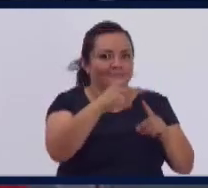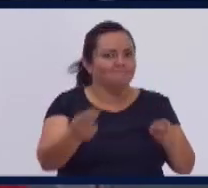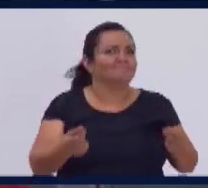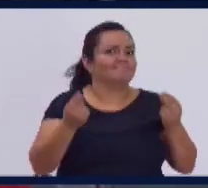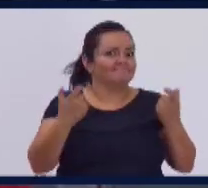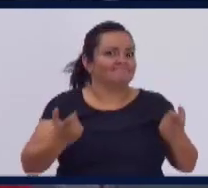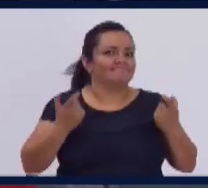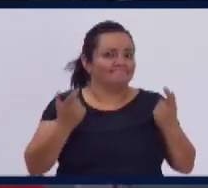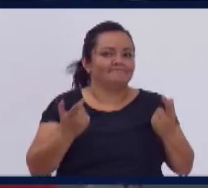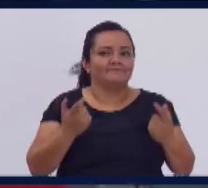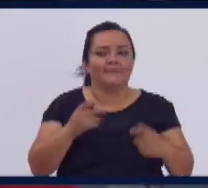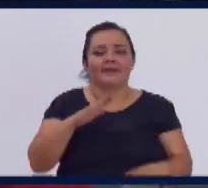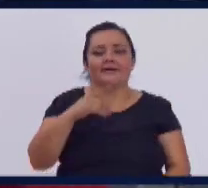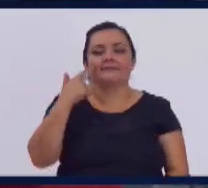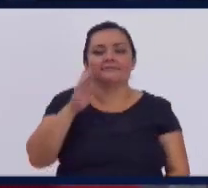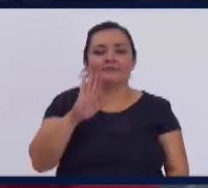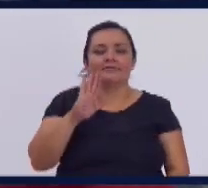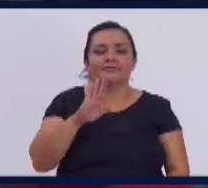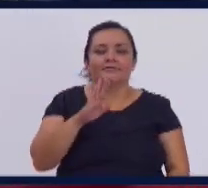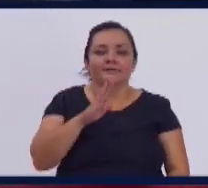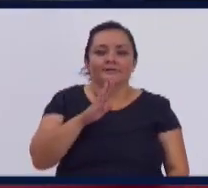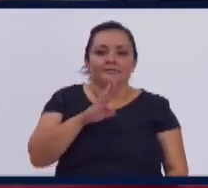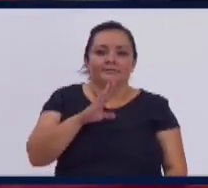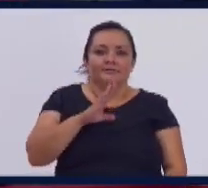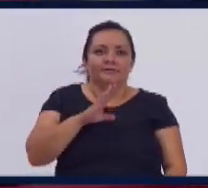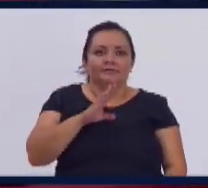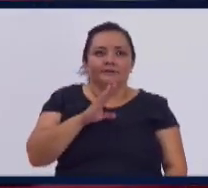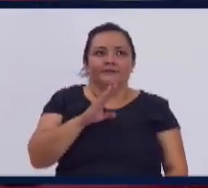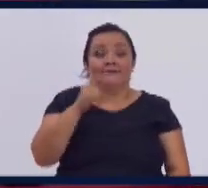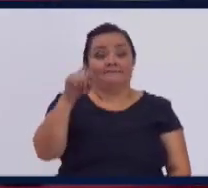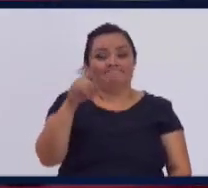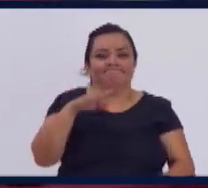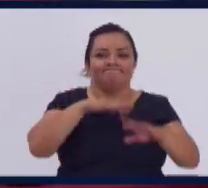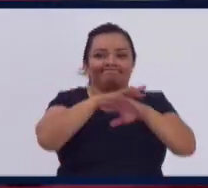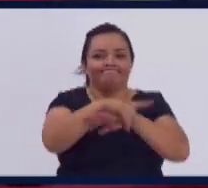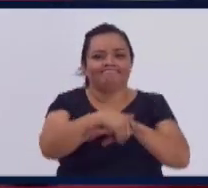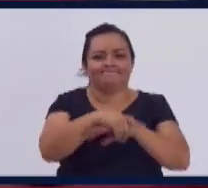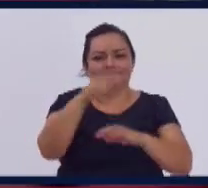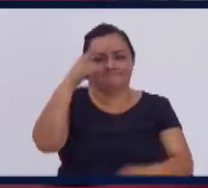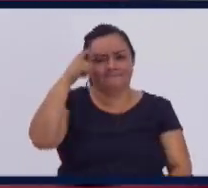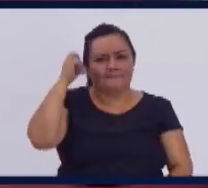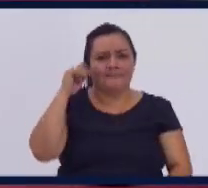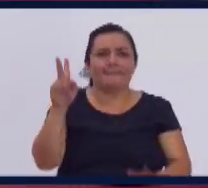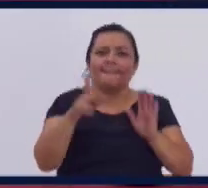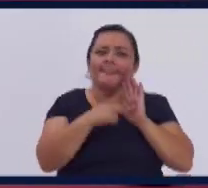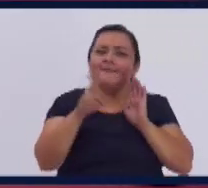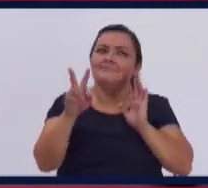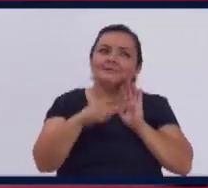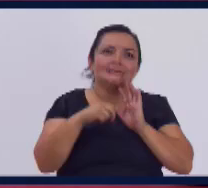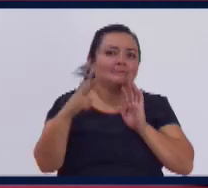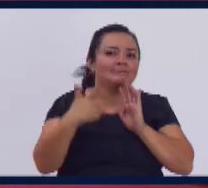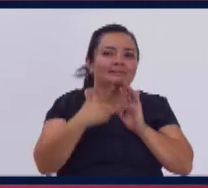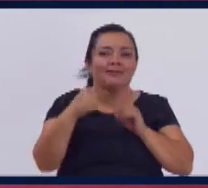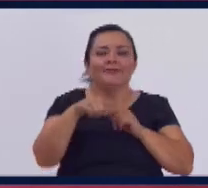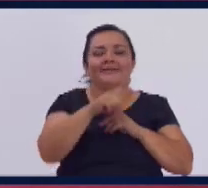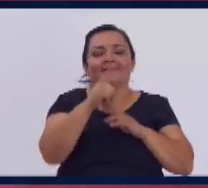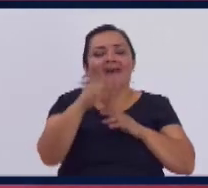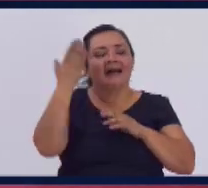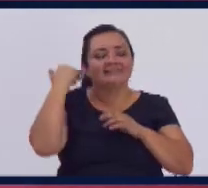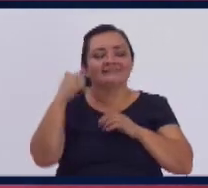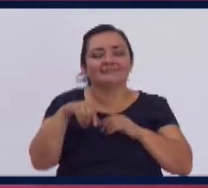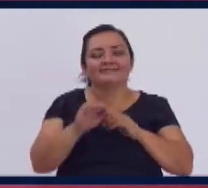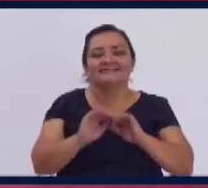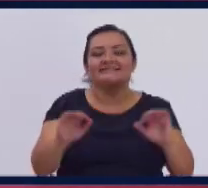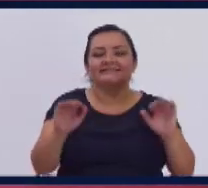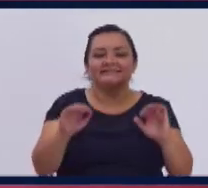mil, este fin de semana mi hijo mayor estuvo por allá de sábado para domingo, y me recordó las veces que yo moría a ir para allá y estar con los primos,